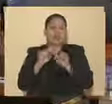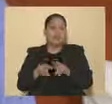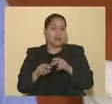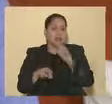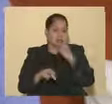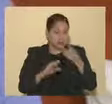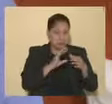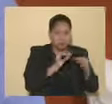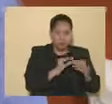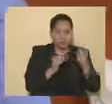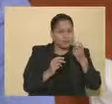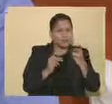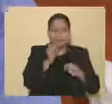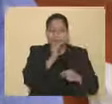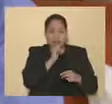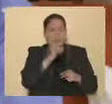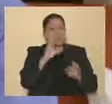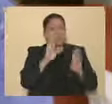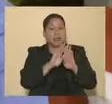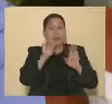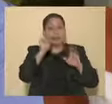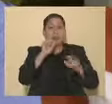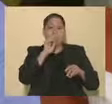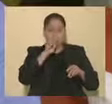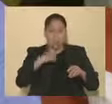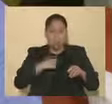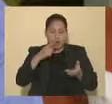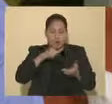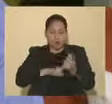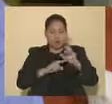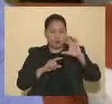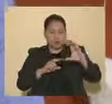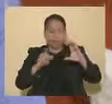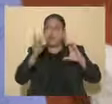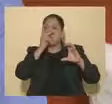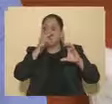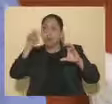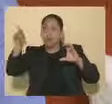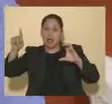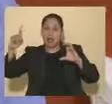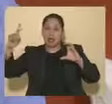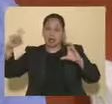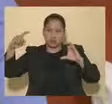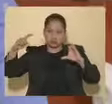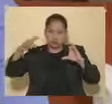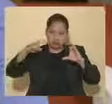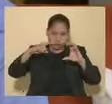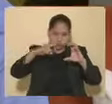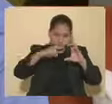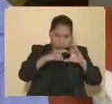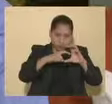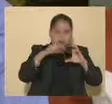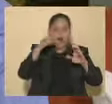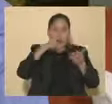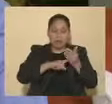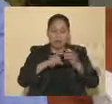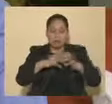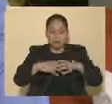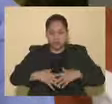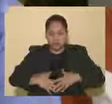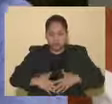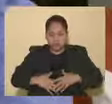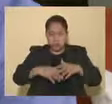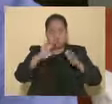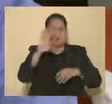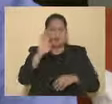todavía. Pero sí tienes que decirle que hay un óvulo que tiene la mamá y un espermatozoide que tiene el papá que se unen y forman a un bebé. Con eso el